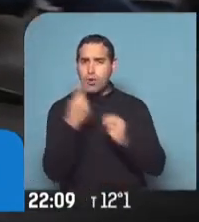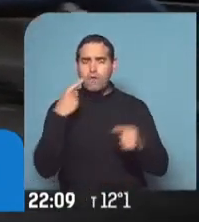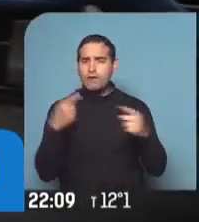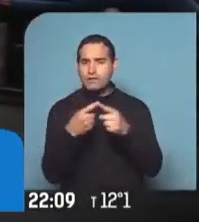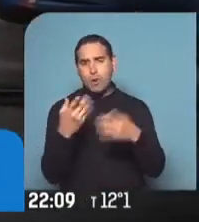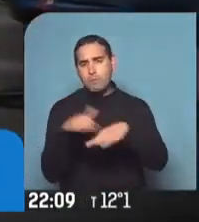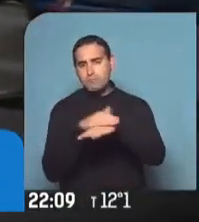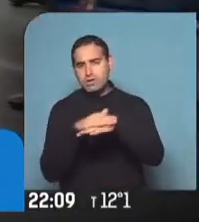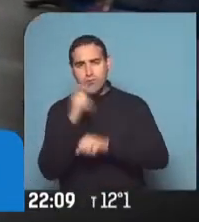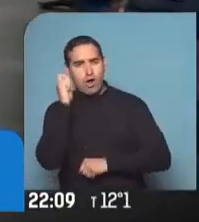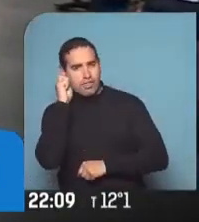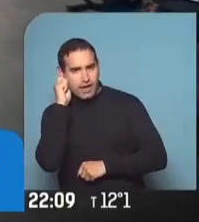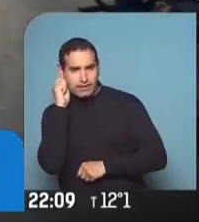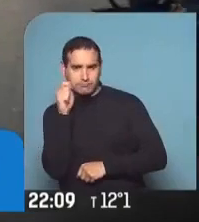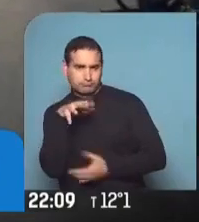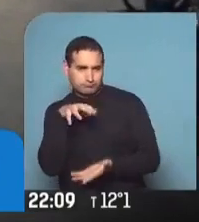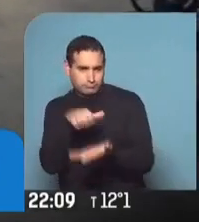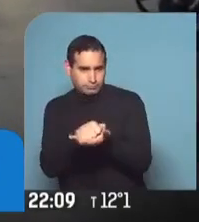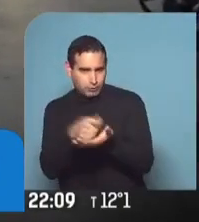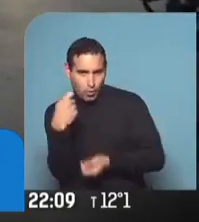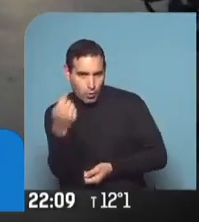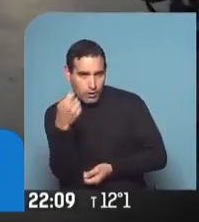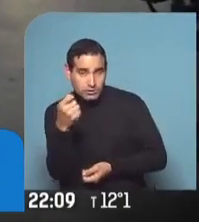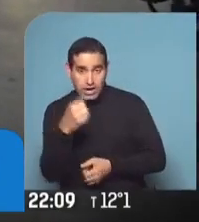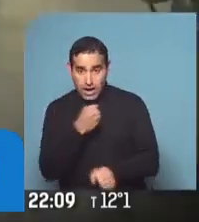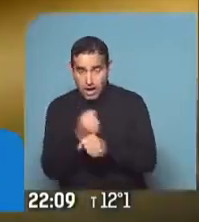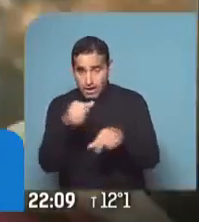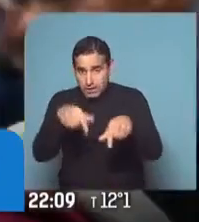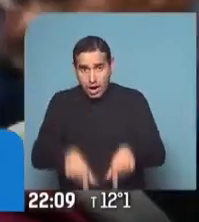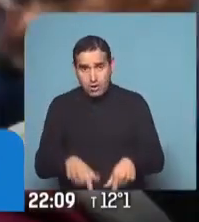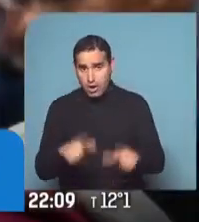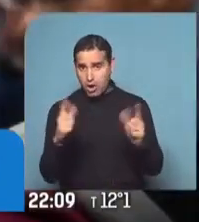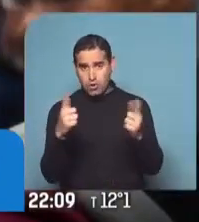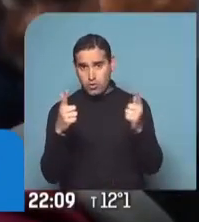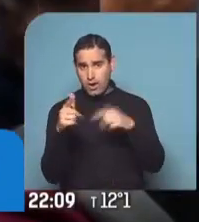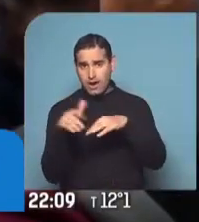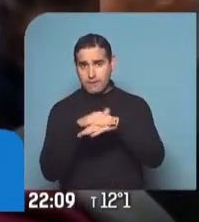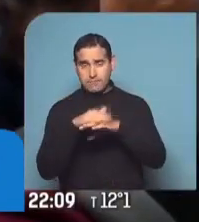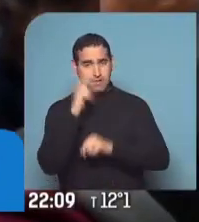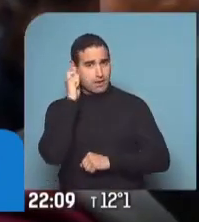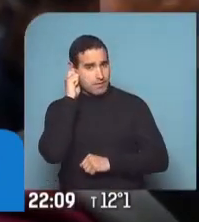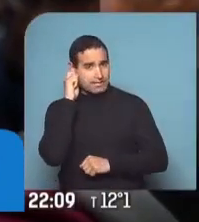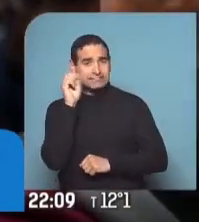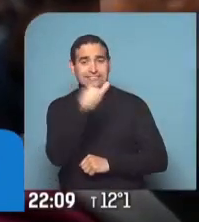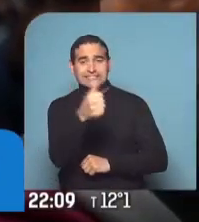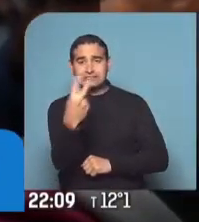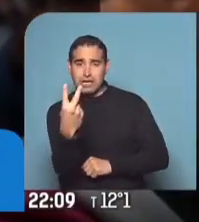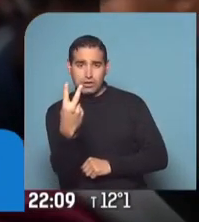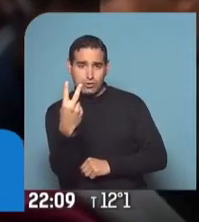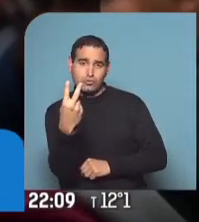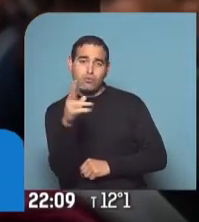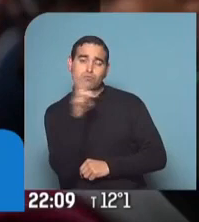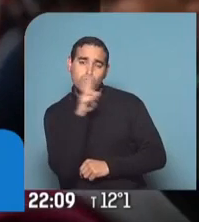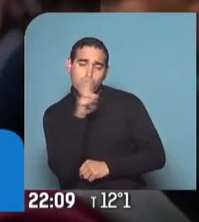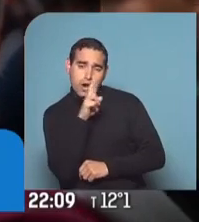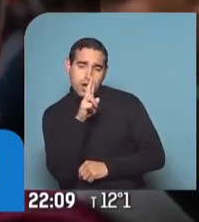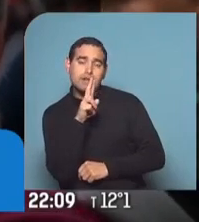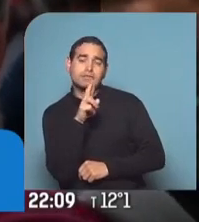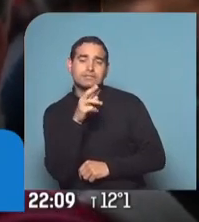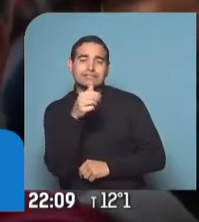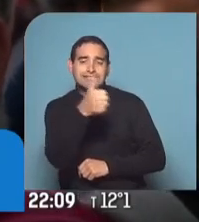mínima para el acceso a la jubilación, que hasta ahora no existe en Brasil, de 62 años para las mujeres y de